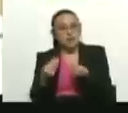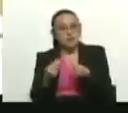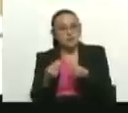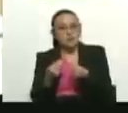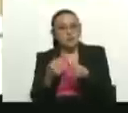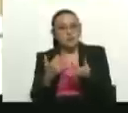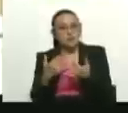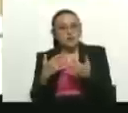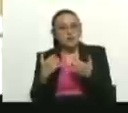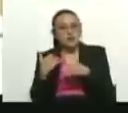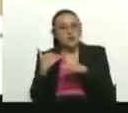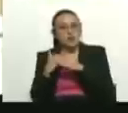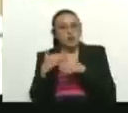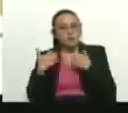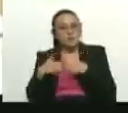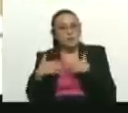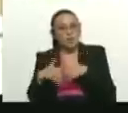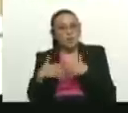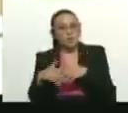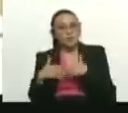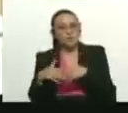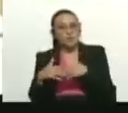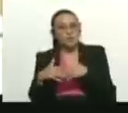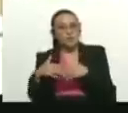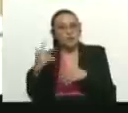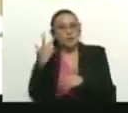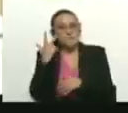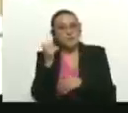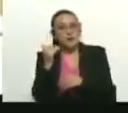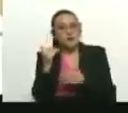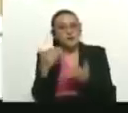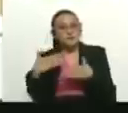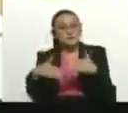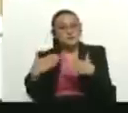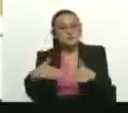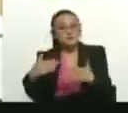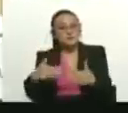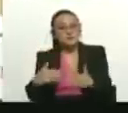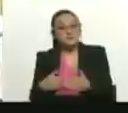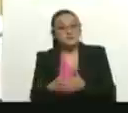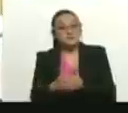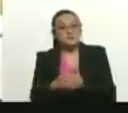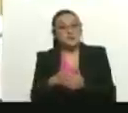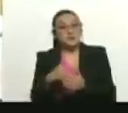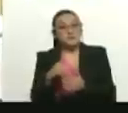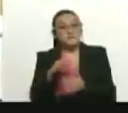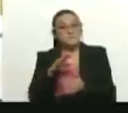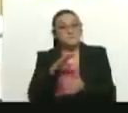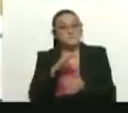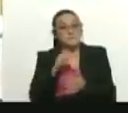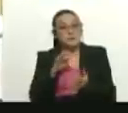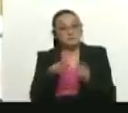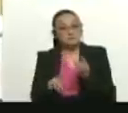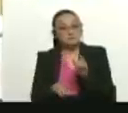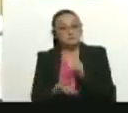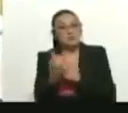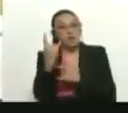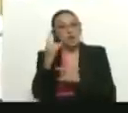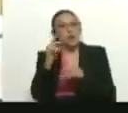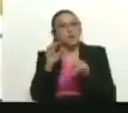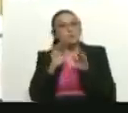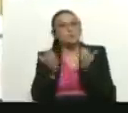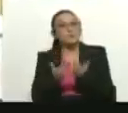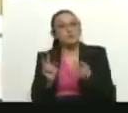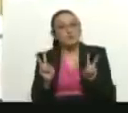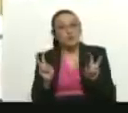gran motor para la aceleración del proceso de nacimiento de un mundo